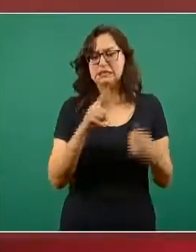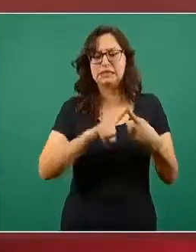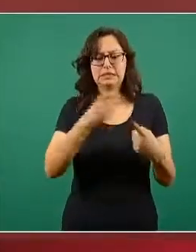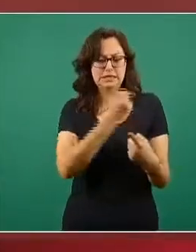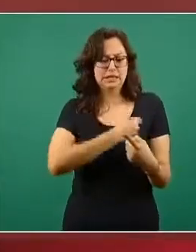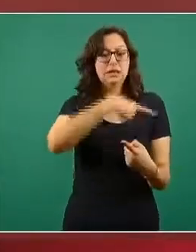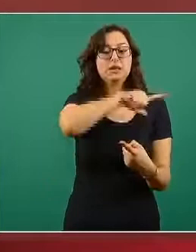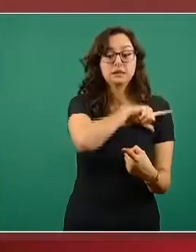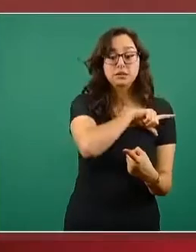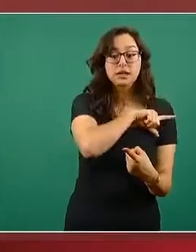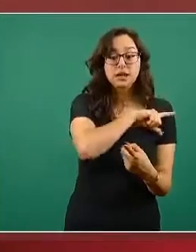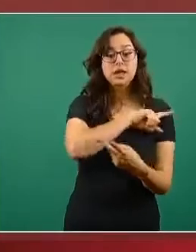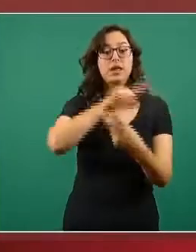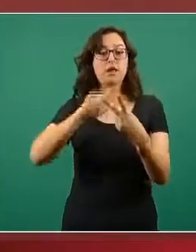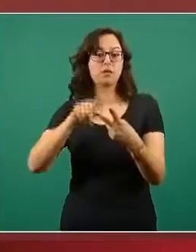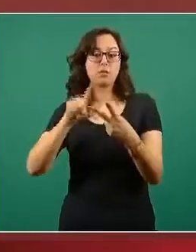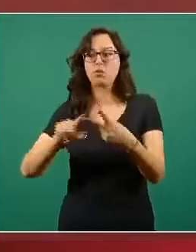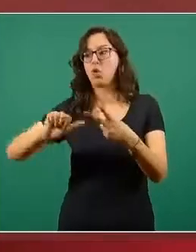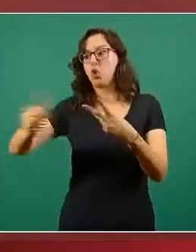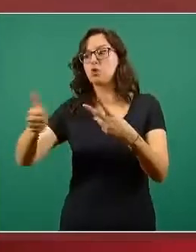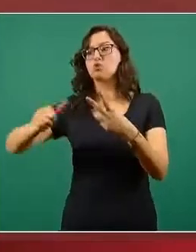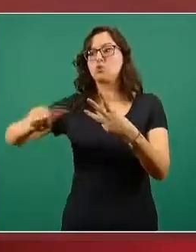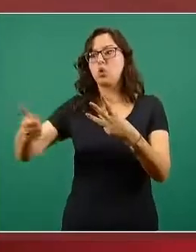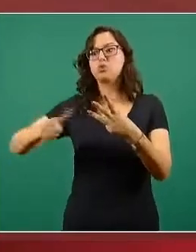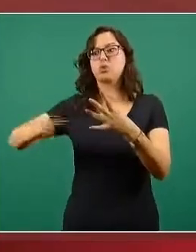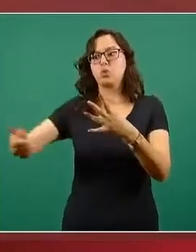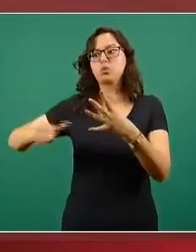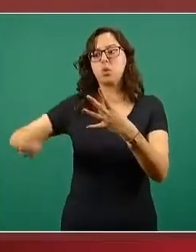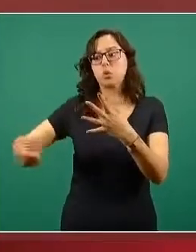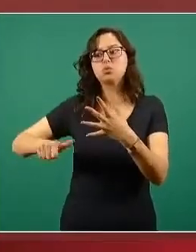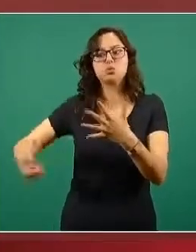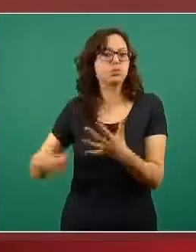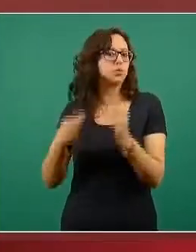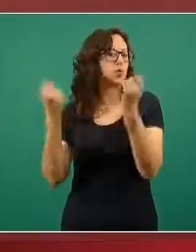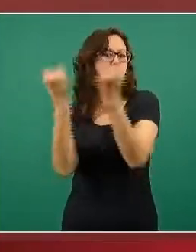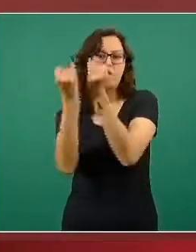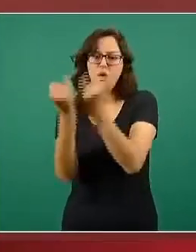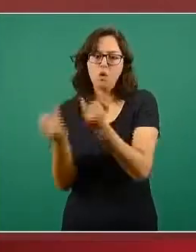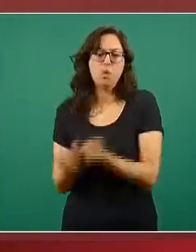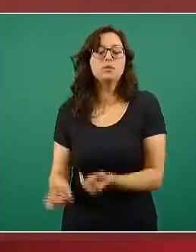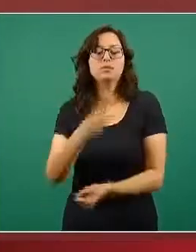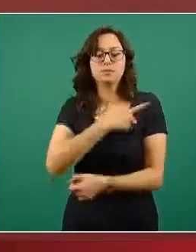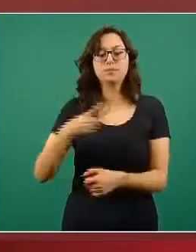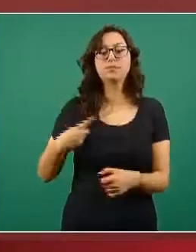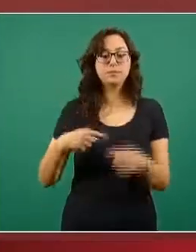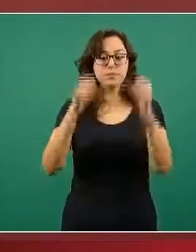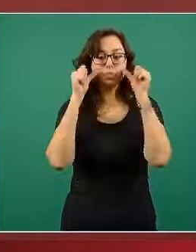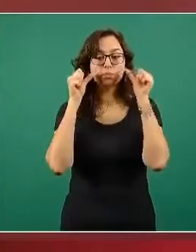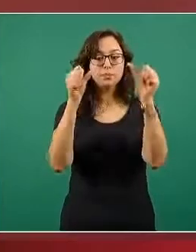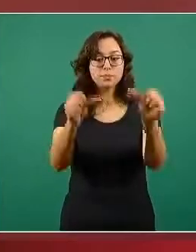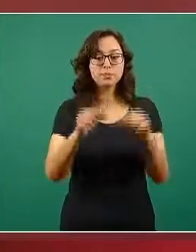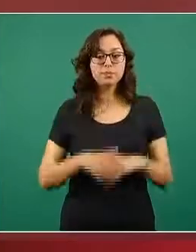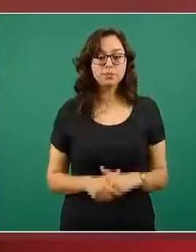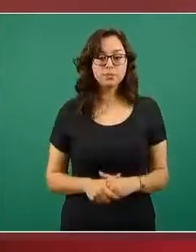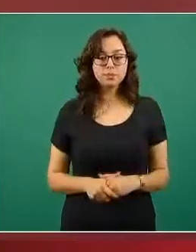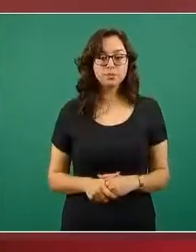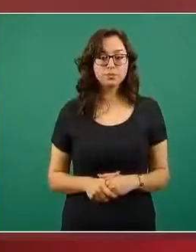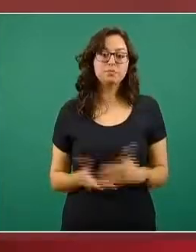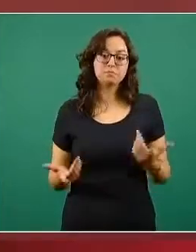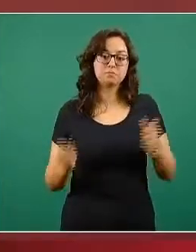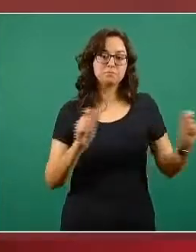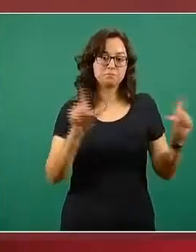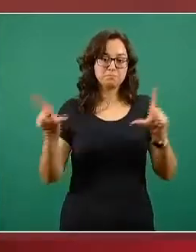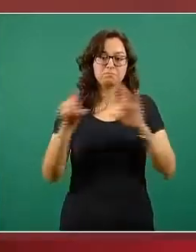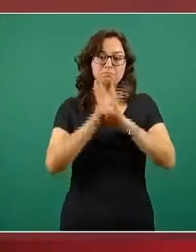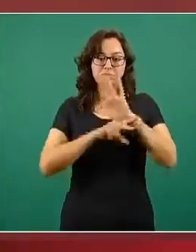directo involucramiento, como de todas las demás áreas del gobierno y del Estado mexicano. Ahí queda el video y